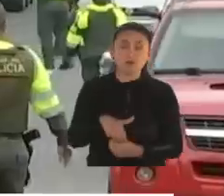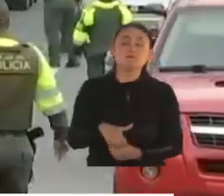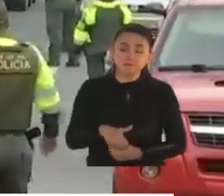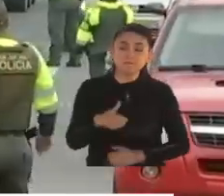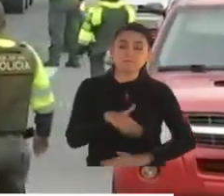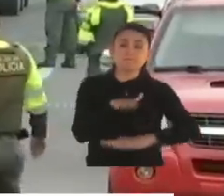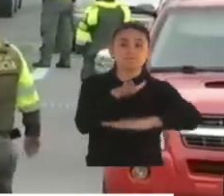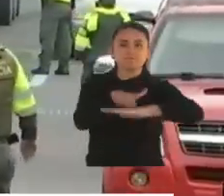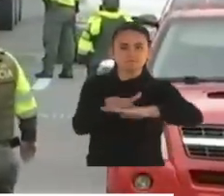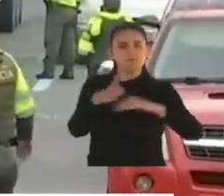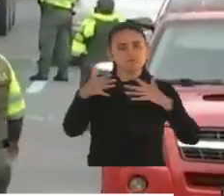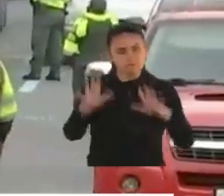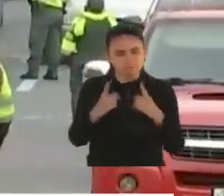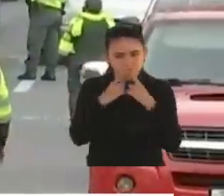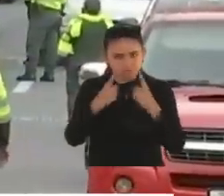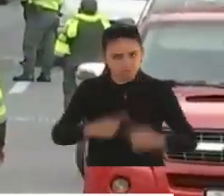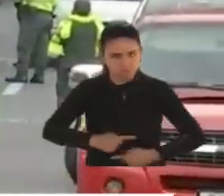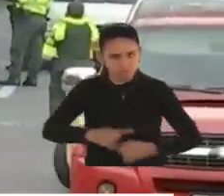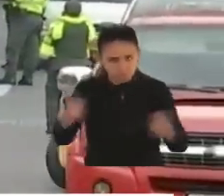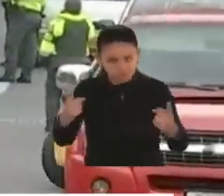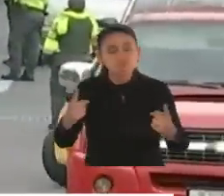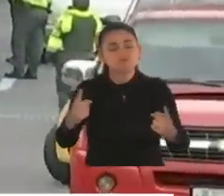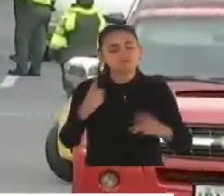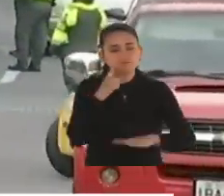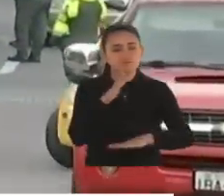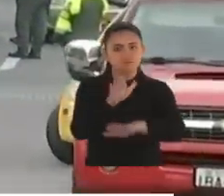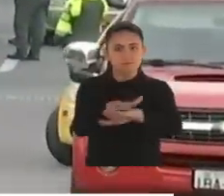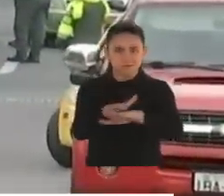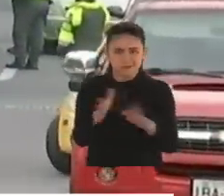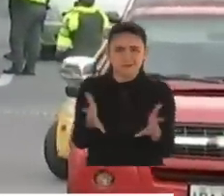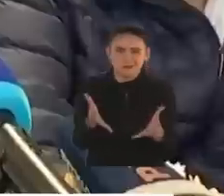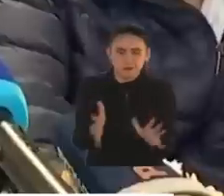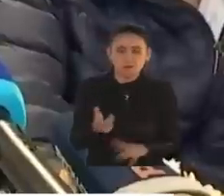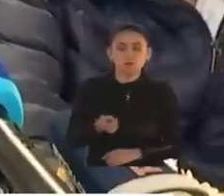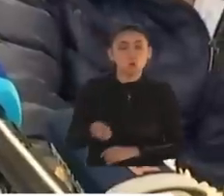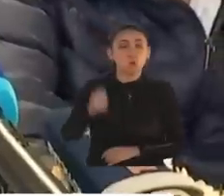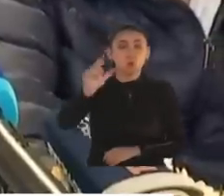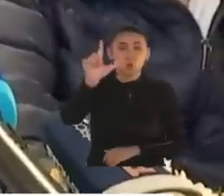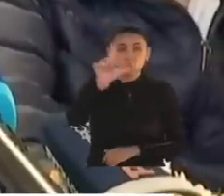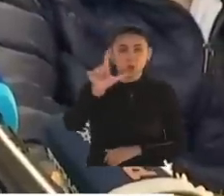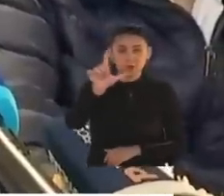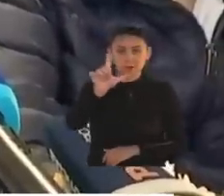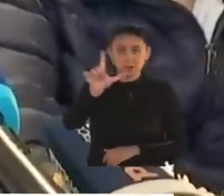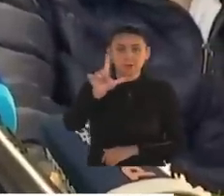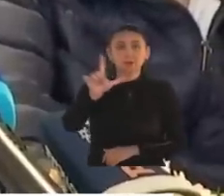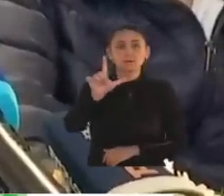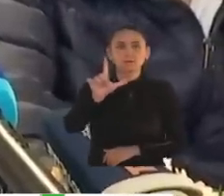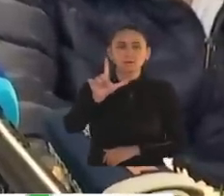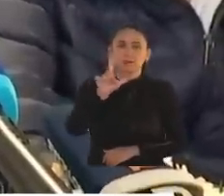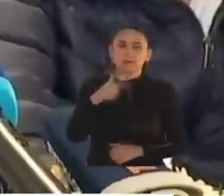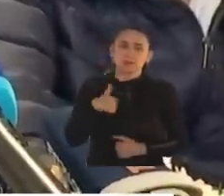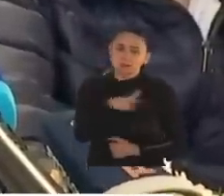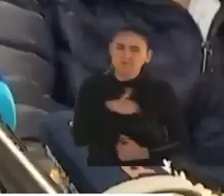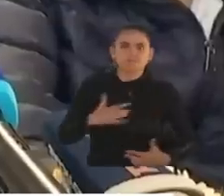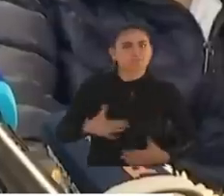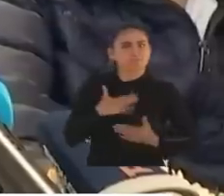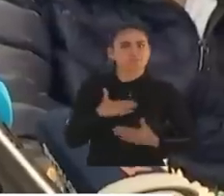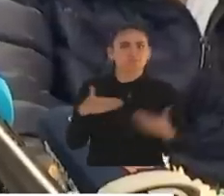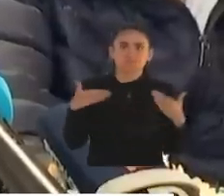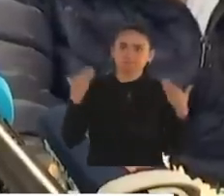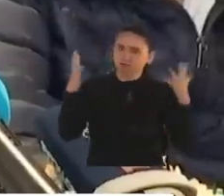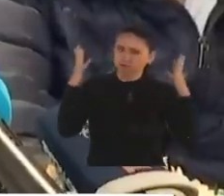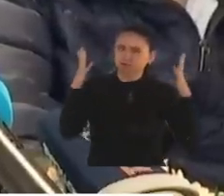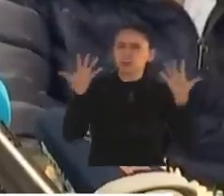de Ministros, presidido por el presidente Gustavo Petro. Estaremos el lunes celebrando la llegada del